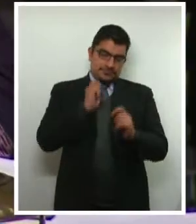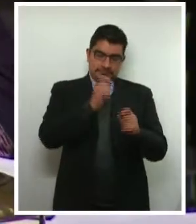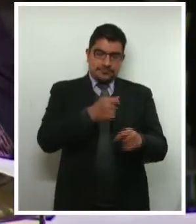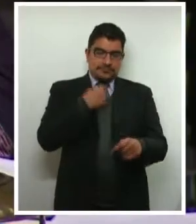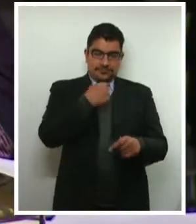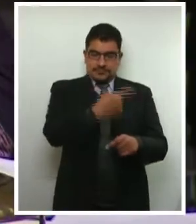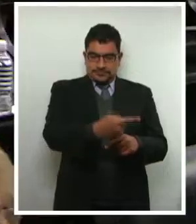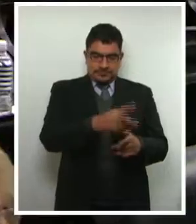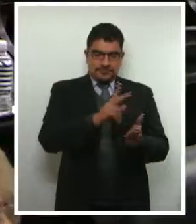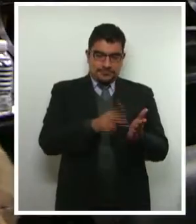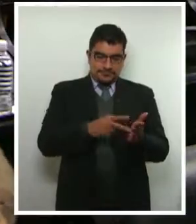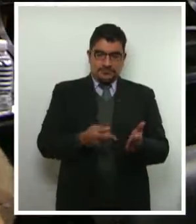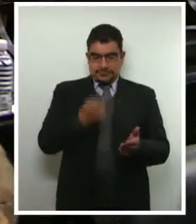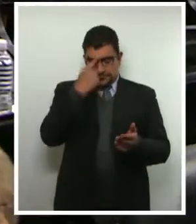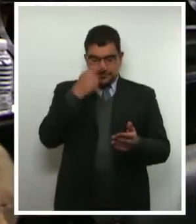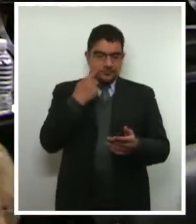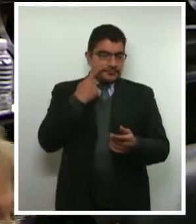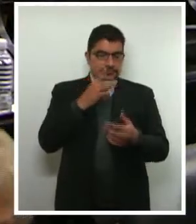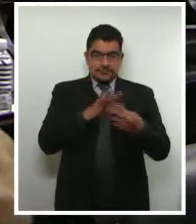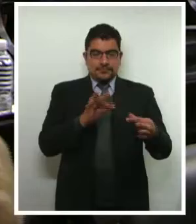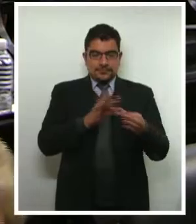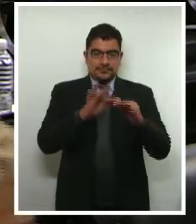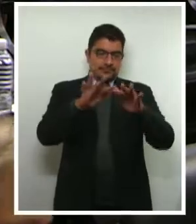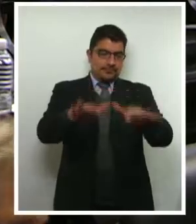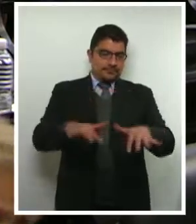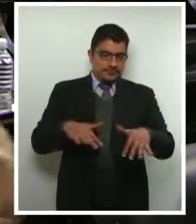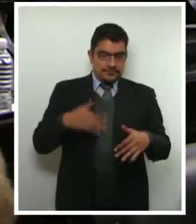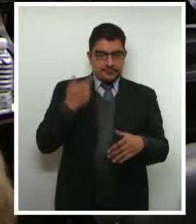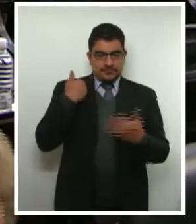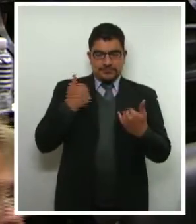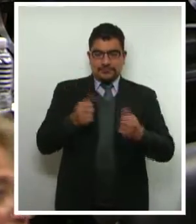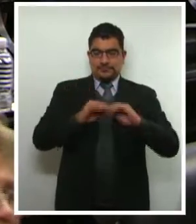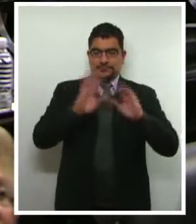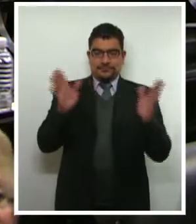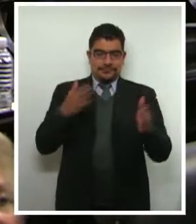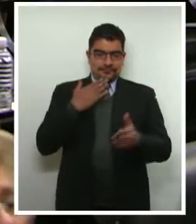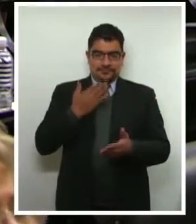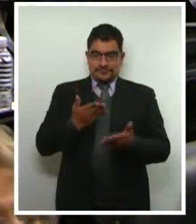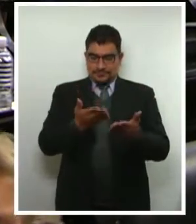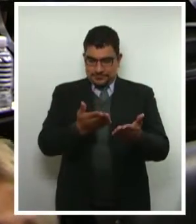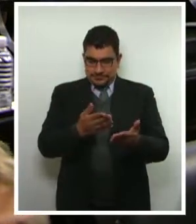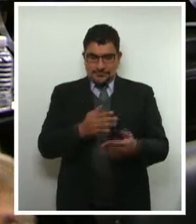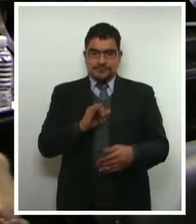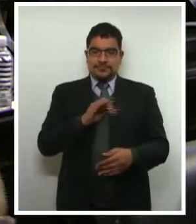palabra en su momento ya para que el Pleno tenga claridad al respecto, ¿sí?